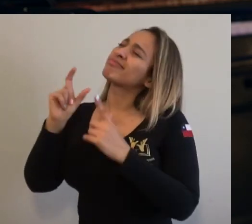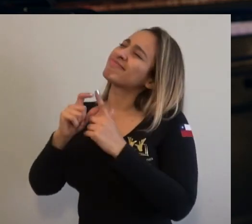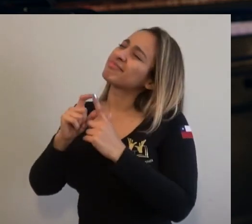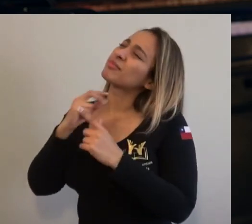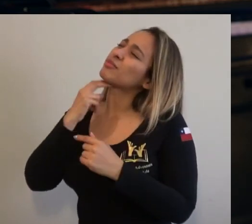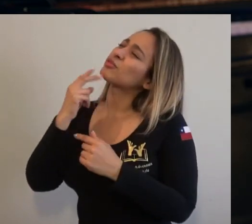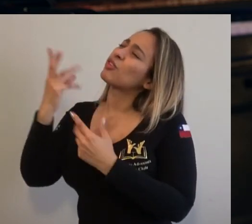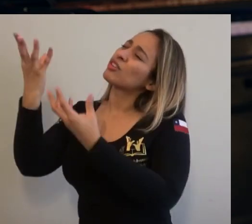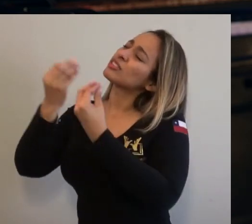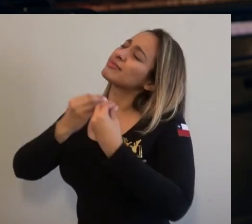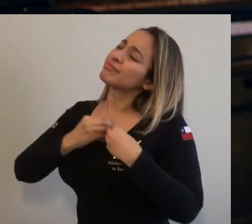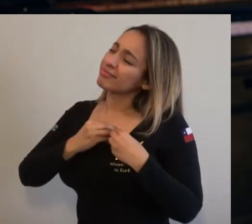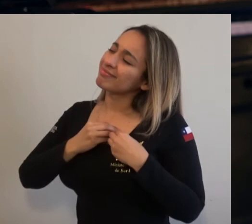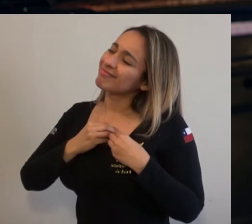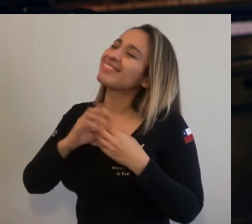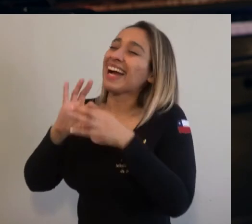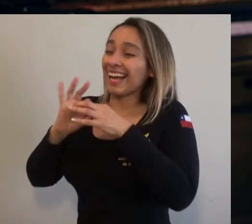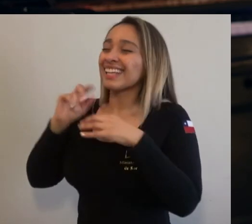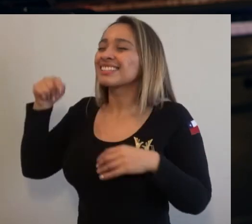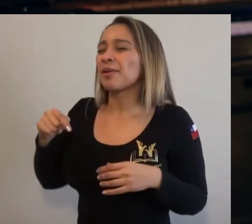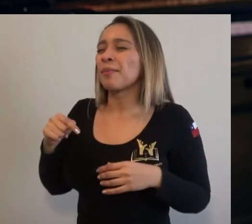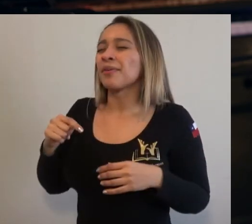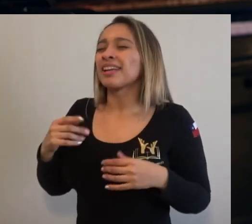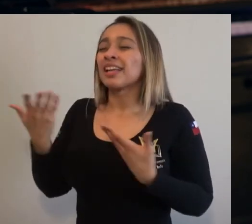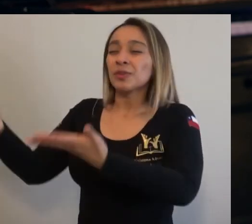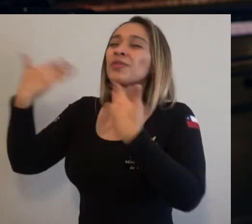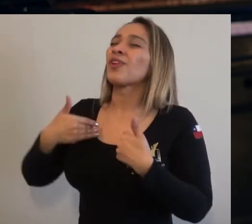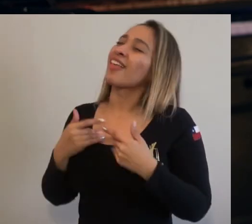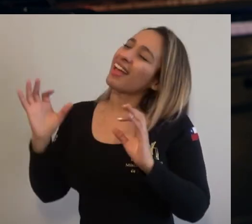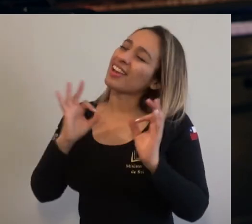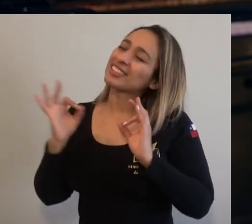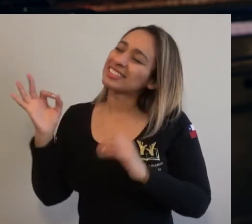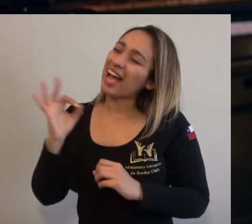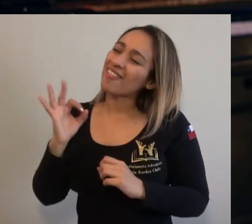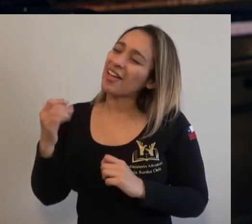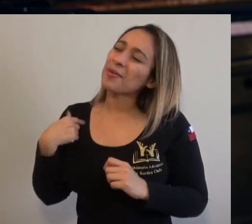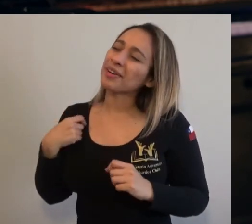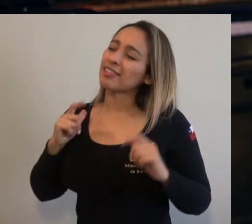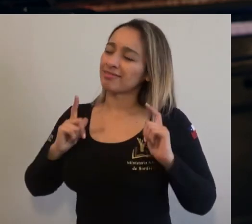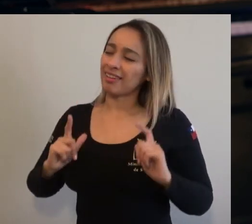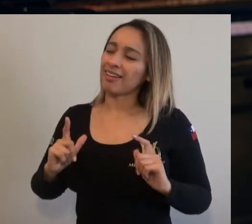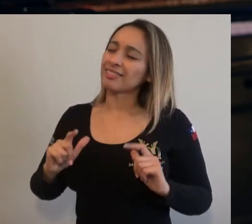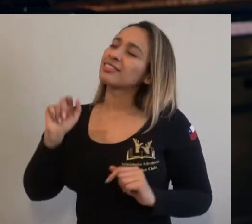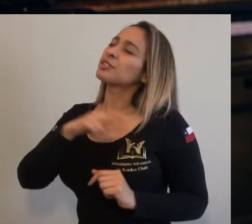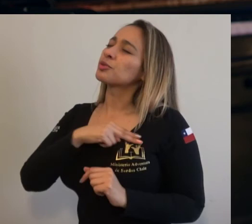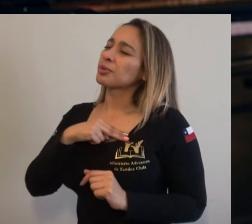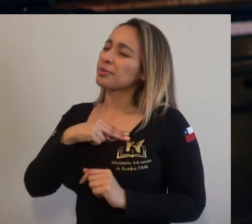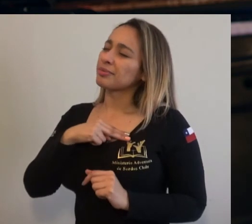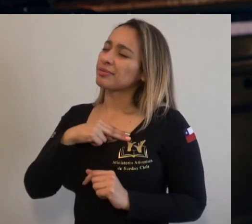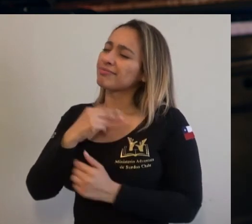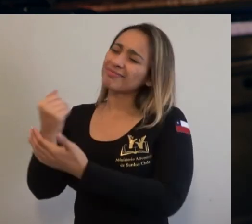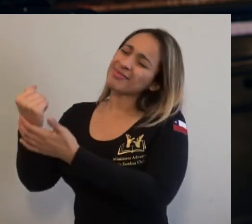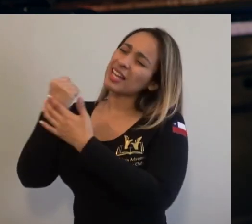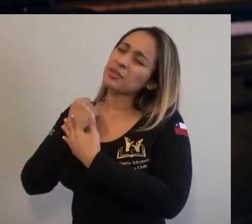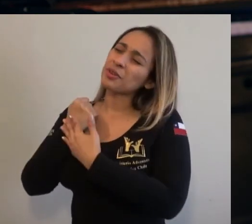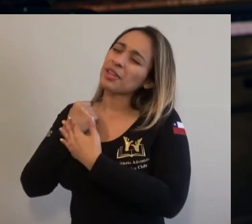Te agradecemos sumamente por eso. Gracias porque nos das el día de reposo para nosotros descansar en tu nombre. Señor, ayúdanos